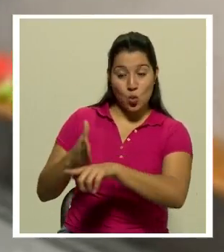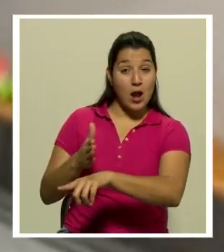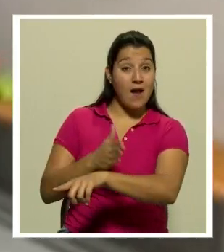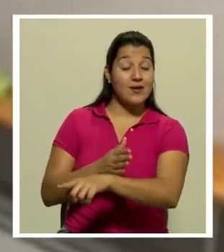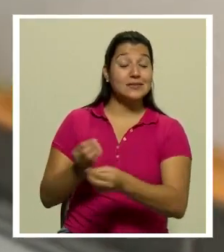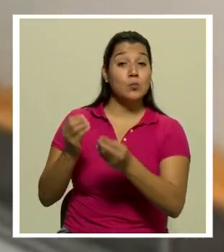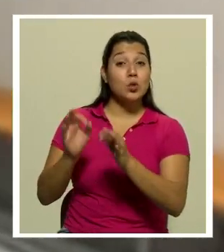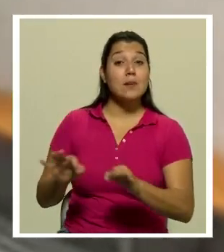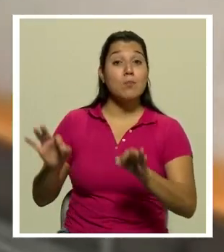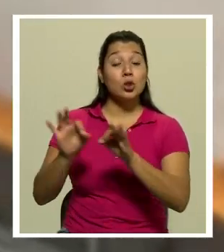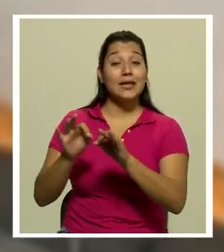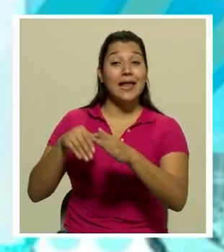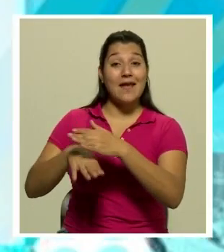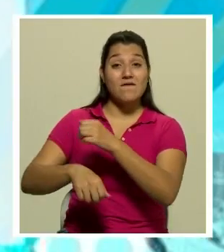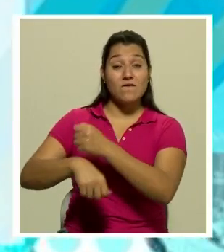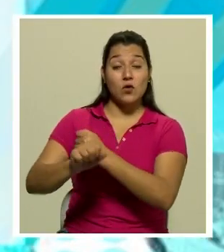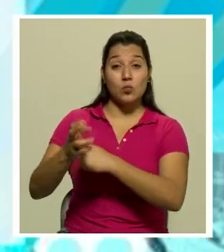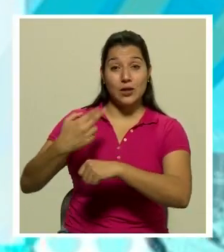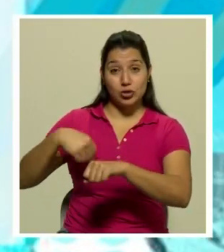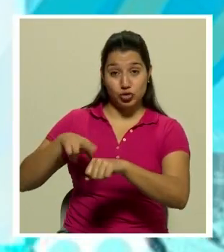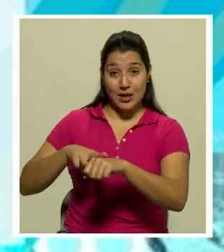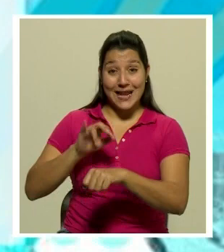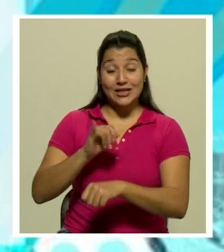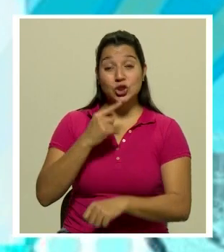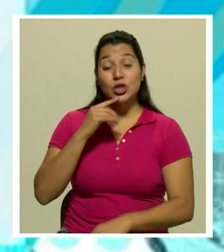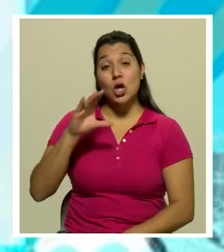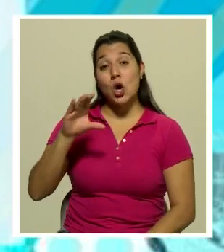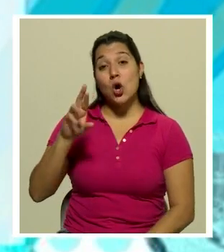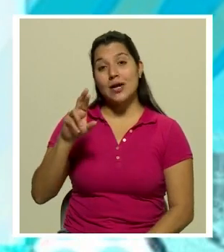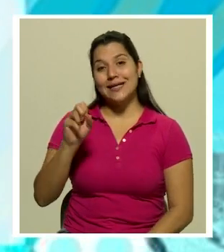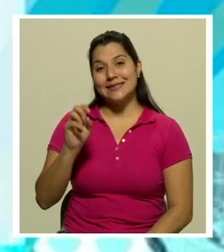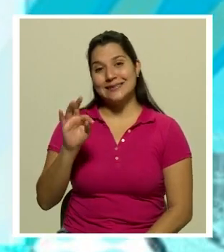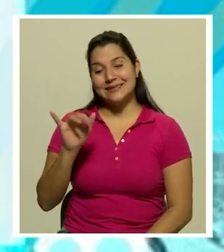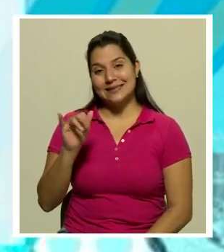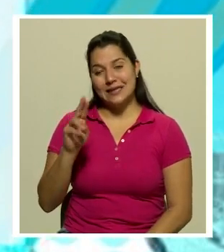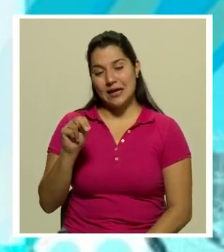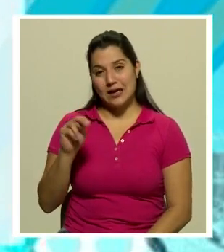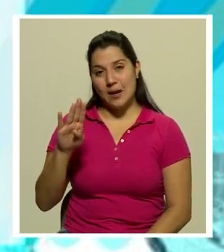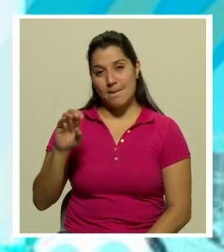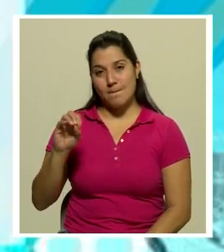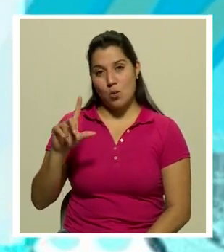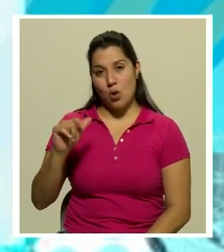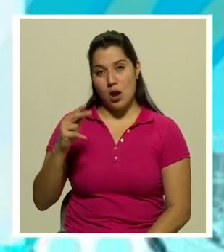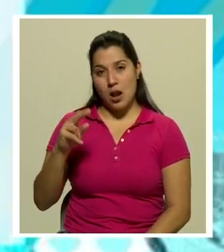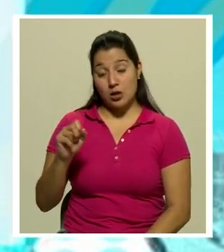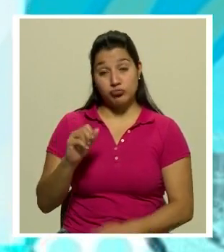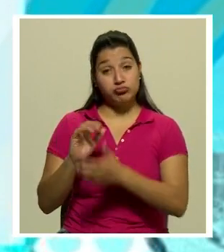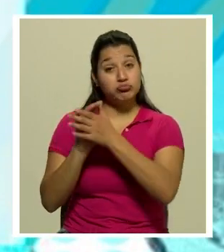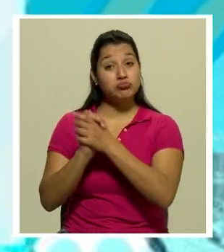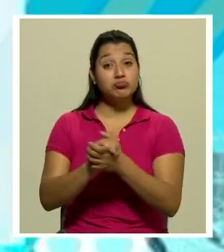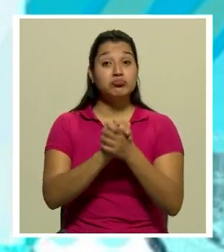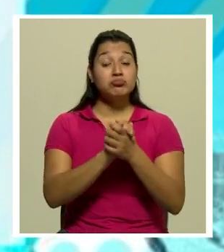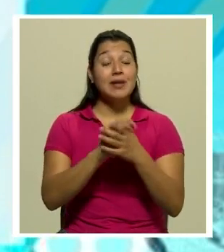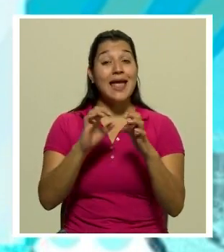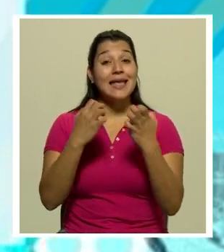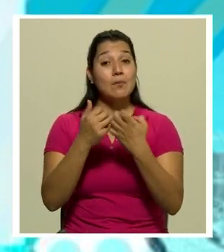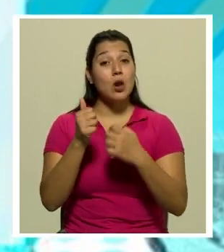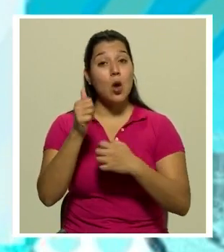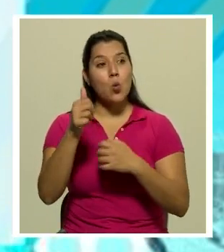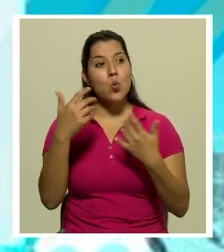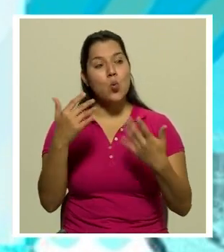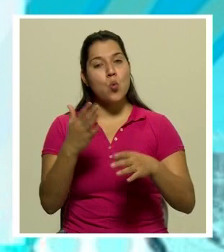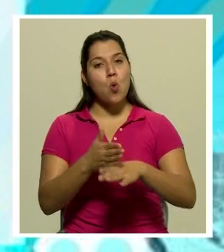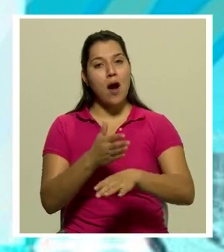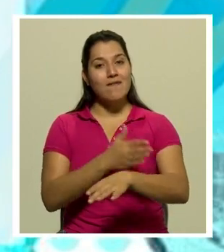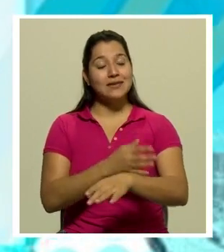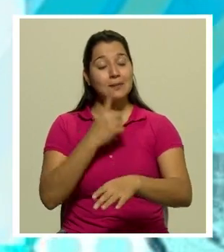en redes sociales, como Cristian Bolaños, jugador del Saprissa. Muchas felicidades a Liga Deportiva Alajuelense. Da un gran paso para